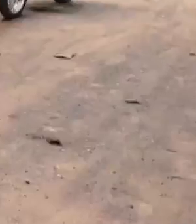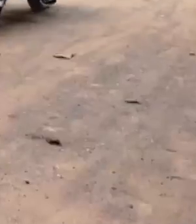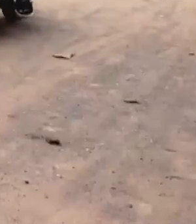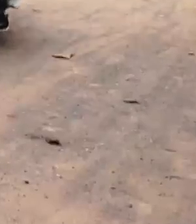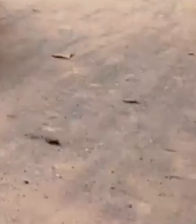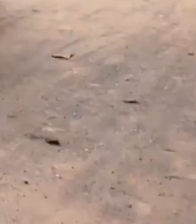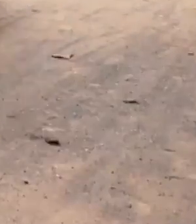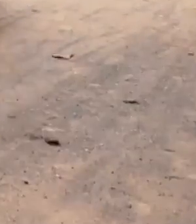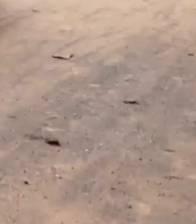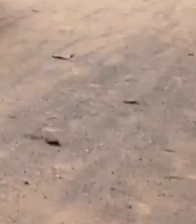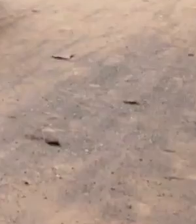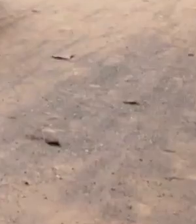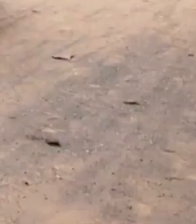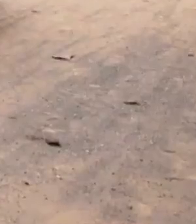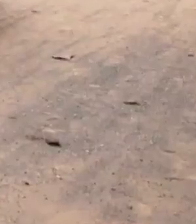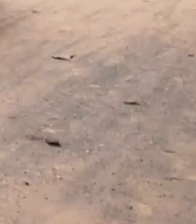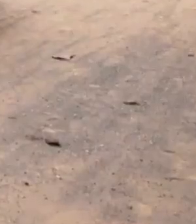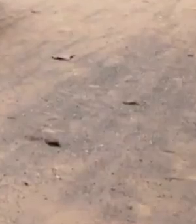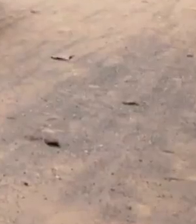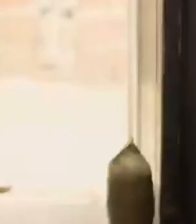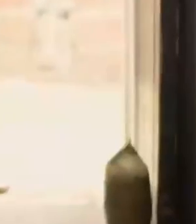jugó.